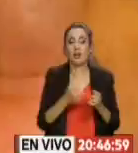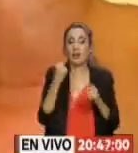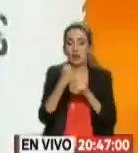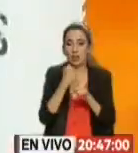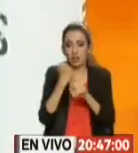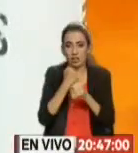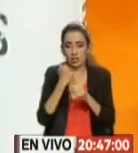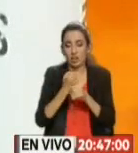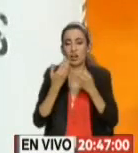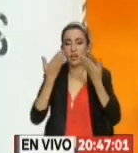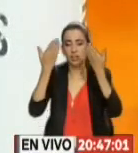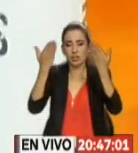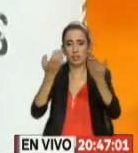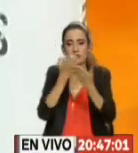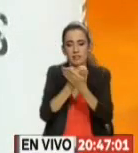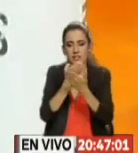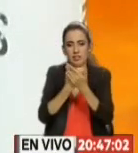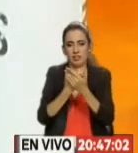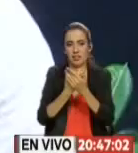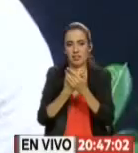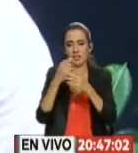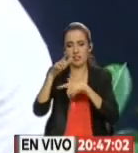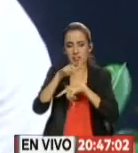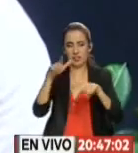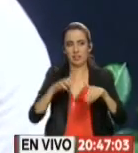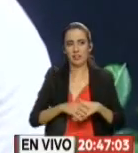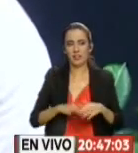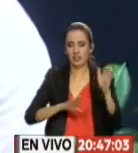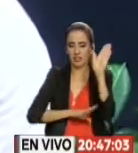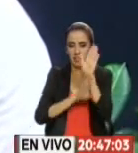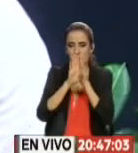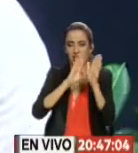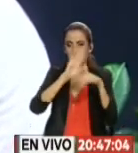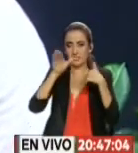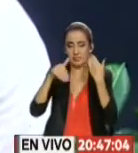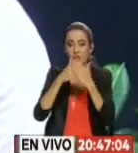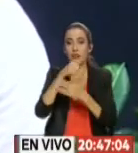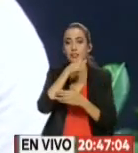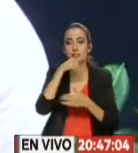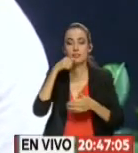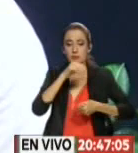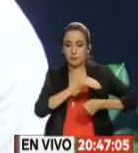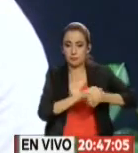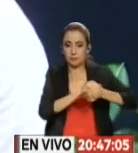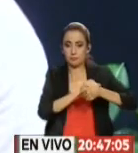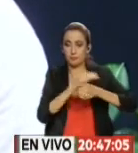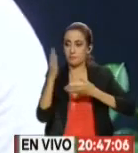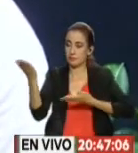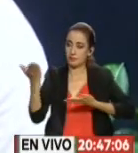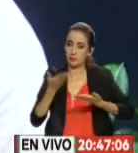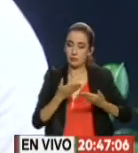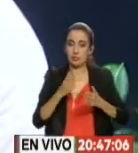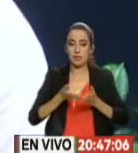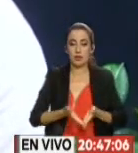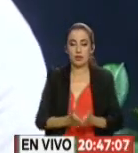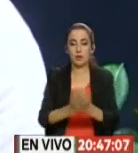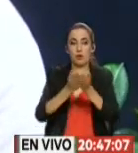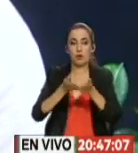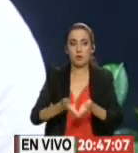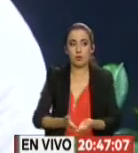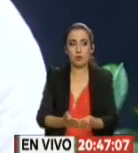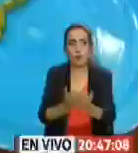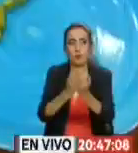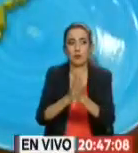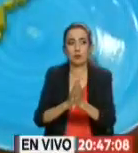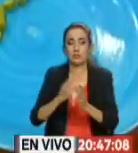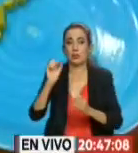ejecución permitirá dinamizar la economía de la zona. Toda la cerveza que hay en Galápagos viene de acá, de la parte continental, en barco. Entonces los precios